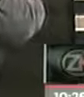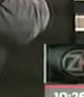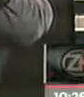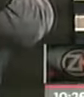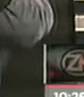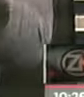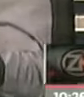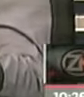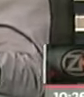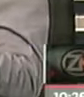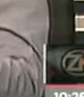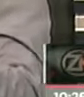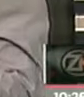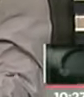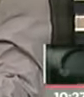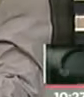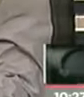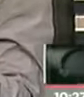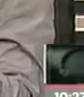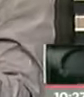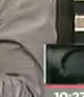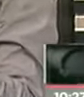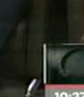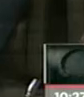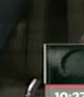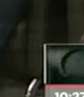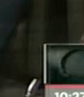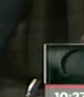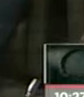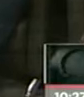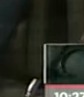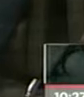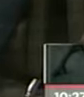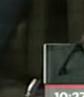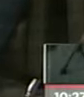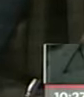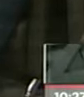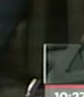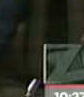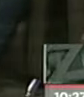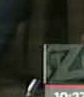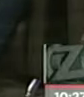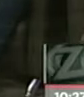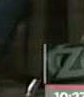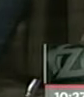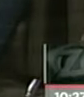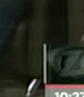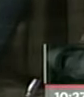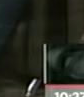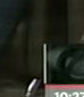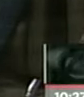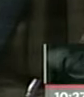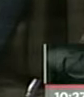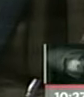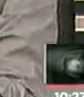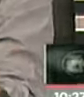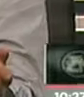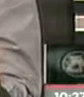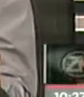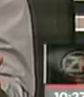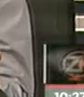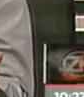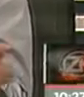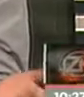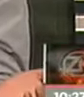que capturaron una plata o que no quisieron vender una medicina y se quedaron con la plata, eso se ve reflejado, Euroclear, eso se